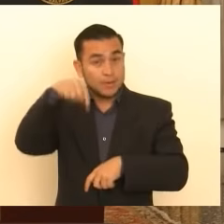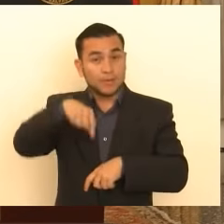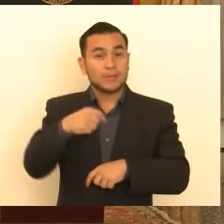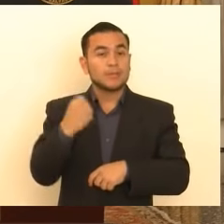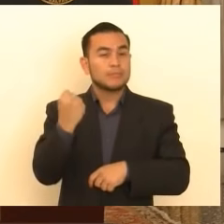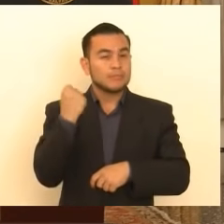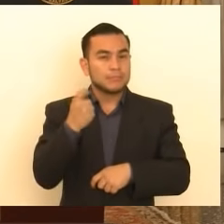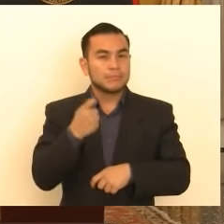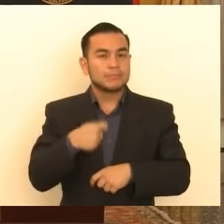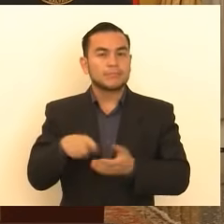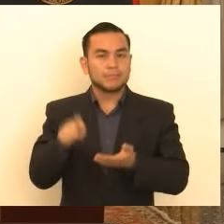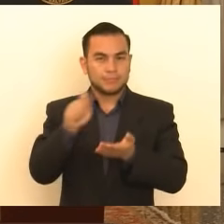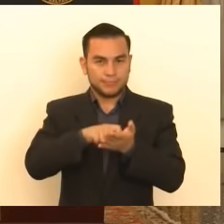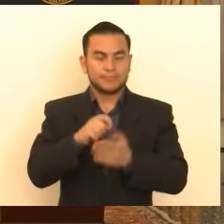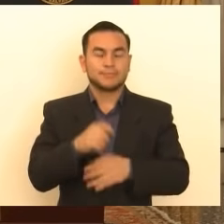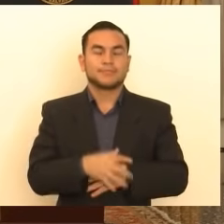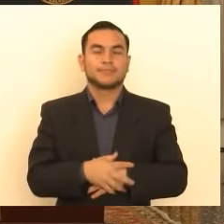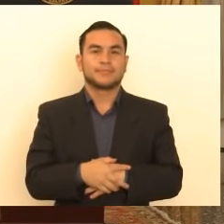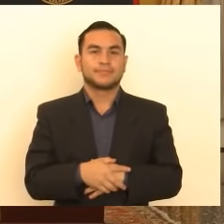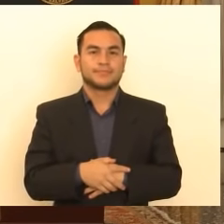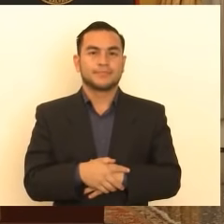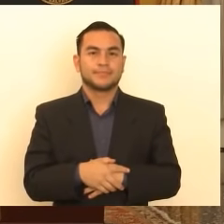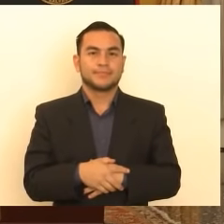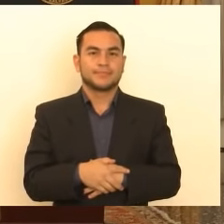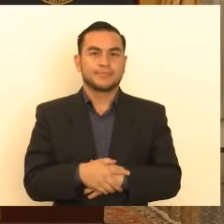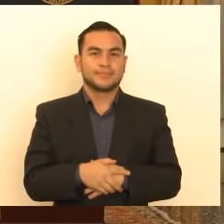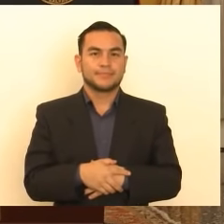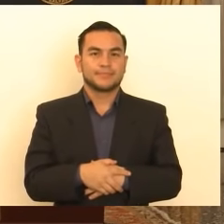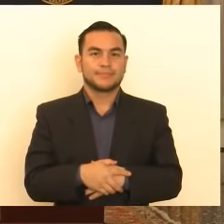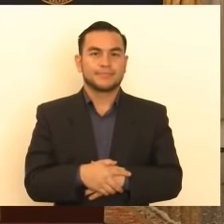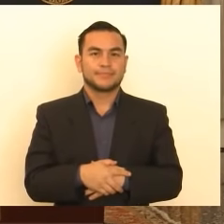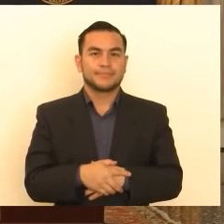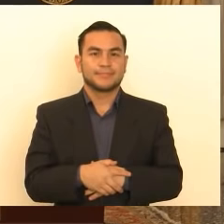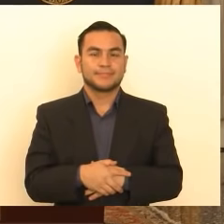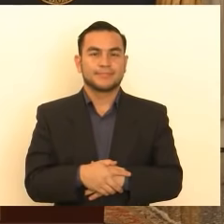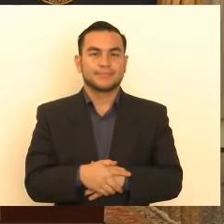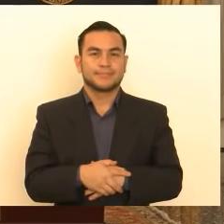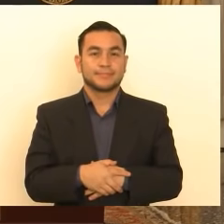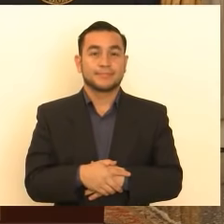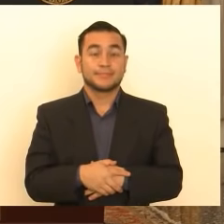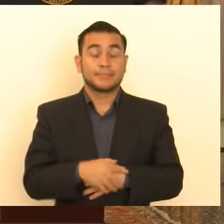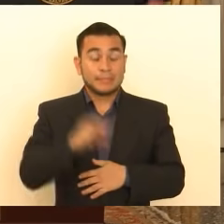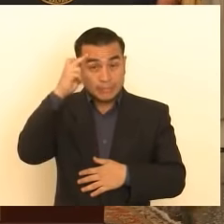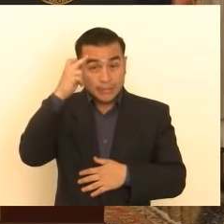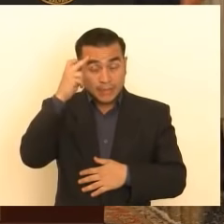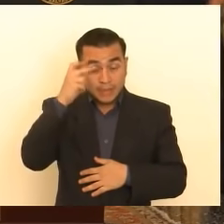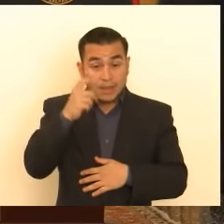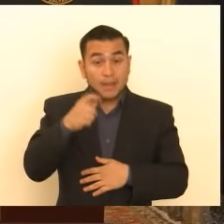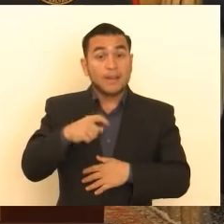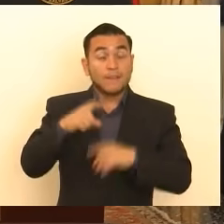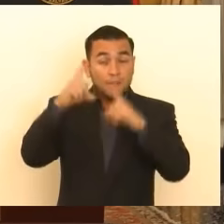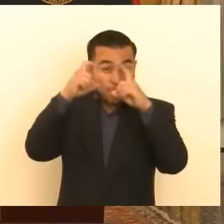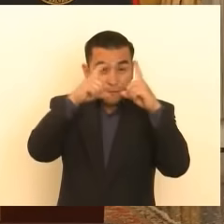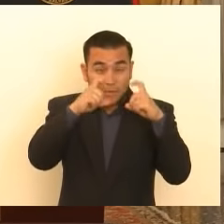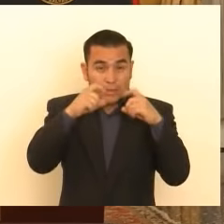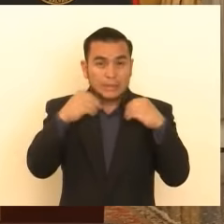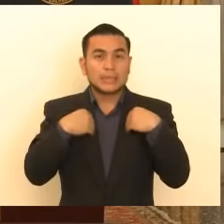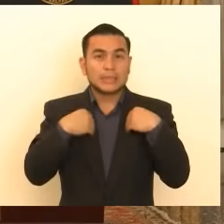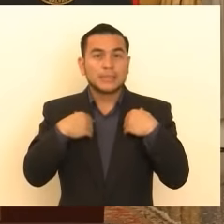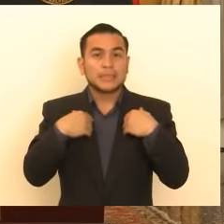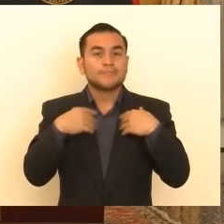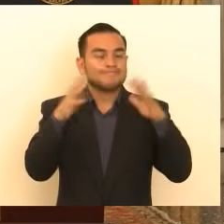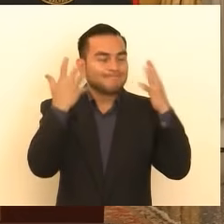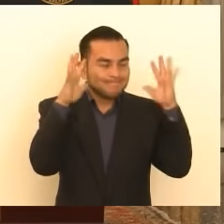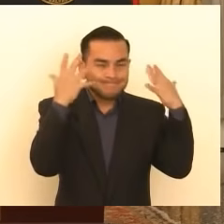país, como por ejemplo la energía, y con esta inversión se aumentará en un 20% más la cantidad